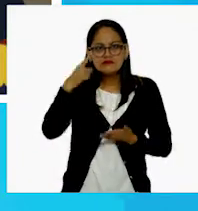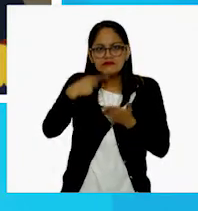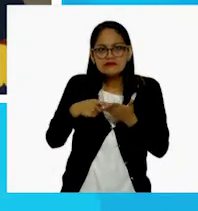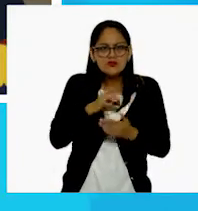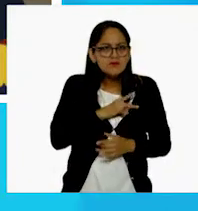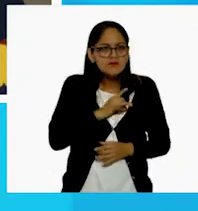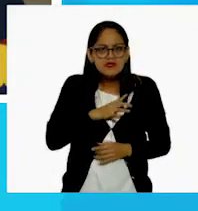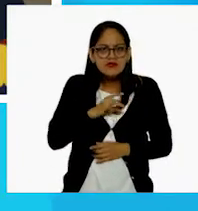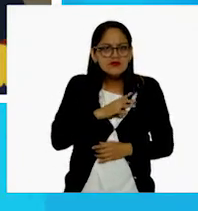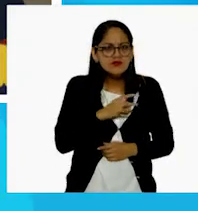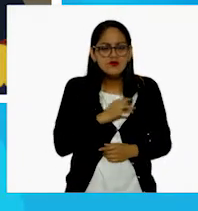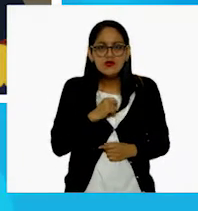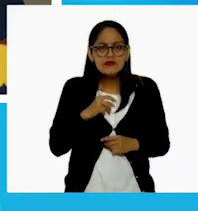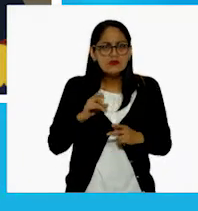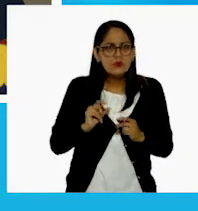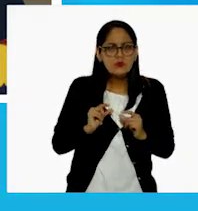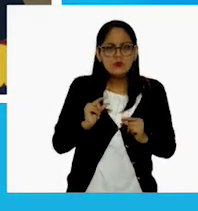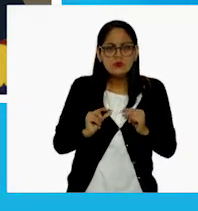de miedo.